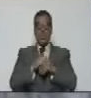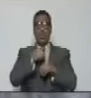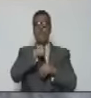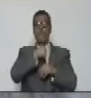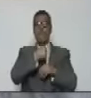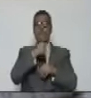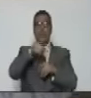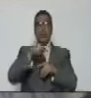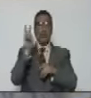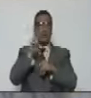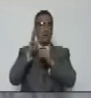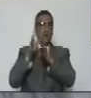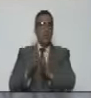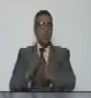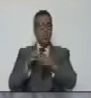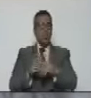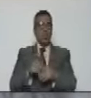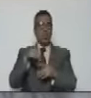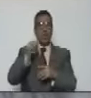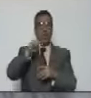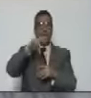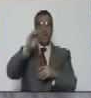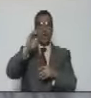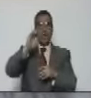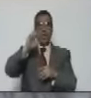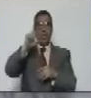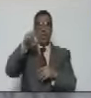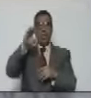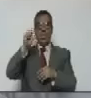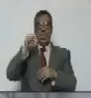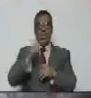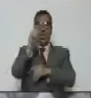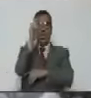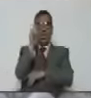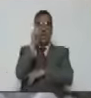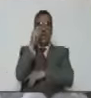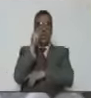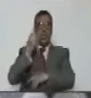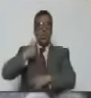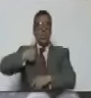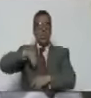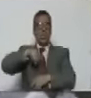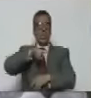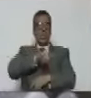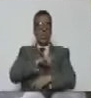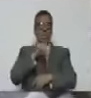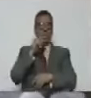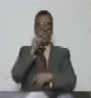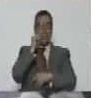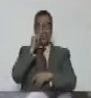periodista venezolano Earle Herrera, diputado con nosotros,